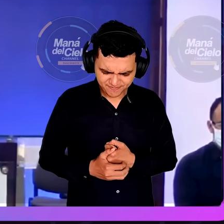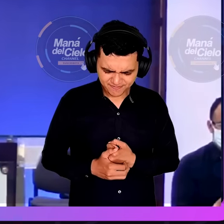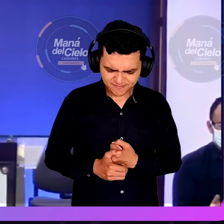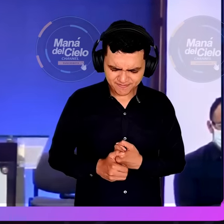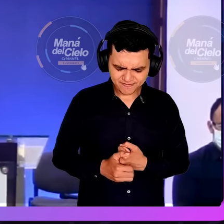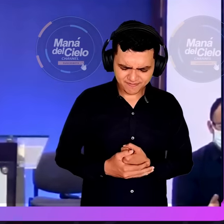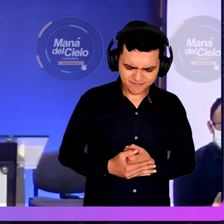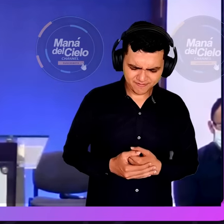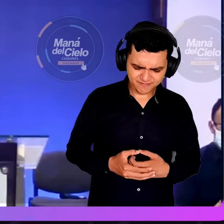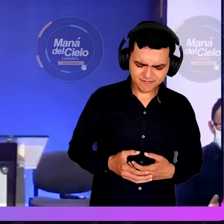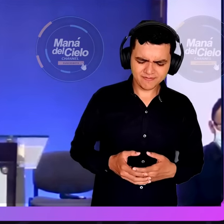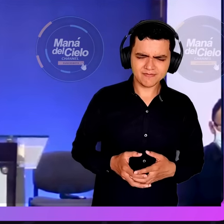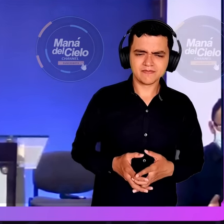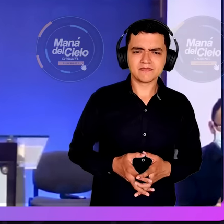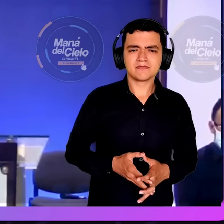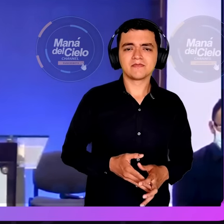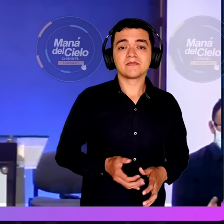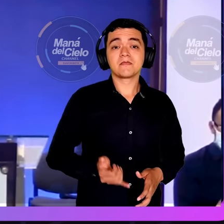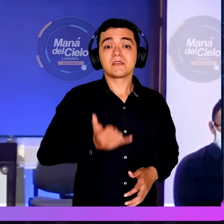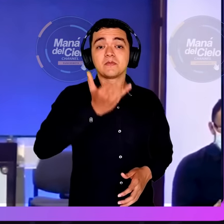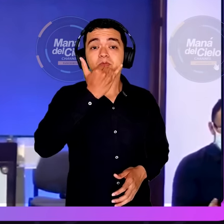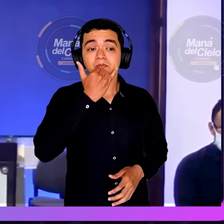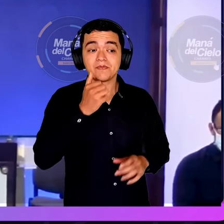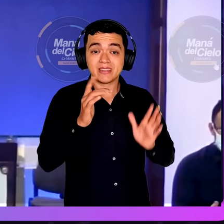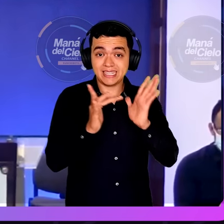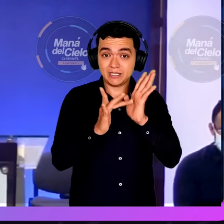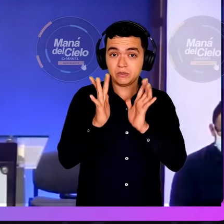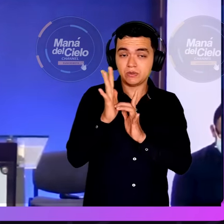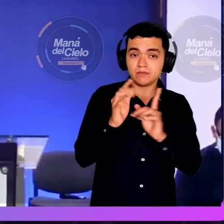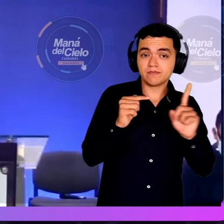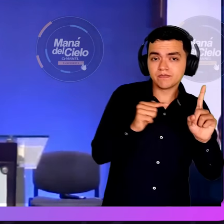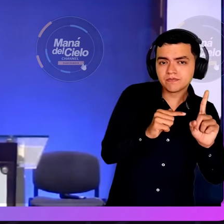Dios, Dios, Dios. Gracias.